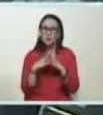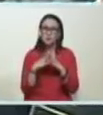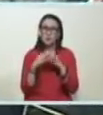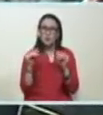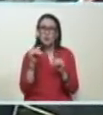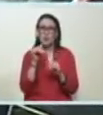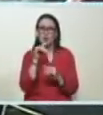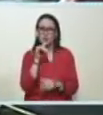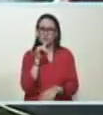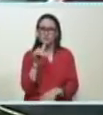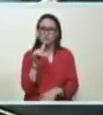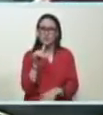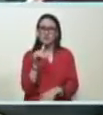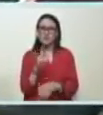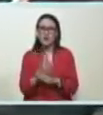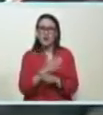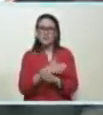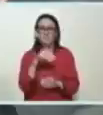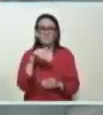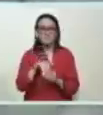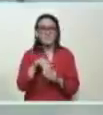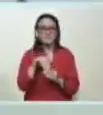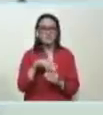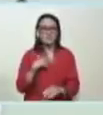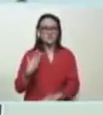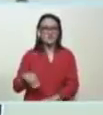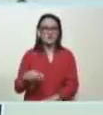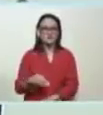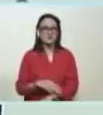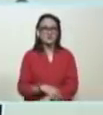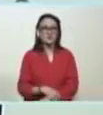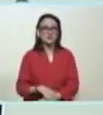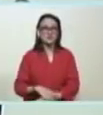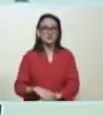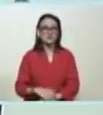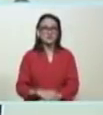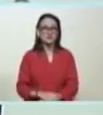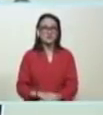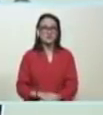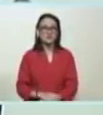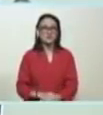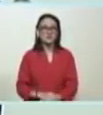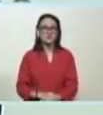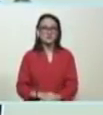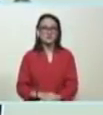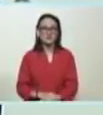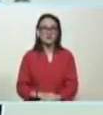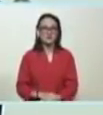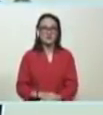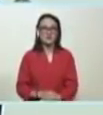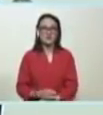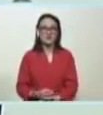se anunciaban como precandidatos presidenciales. Y comenzó la tercera operación.